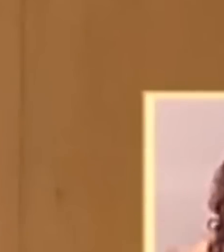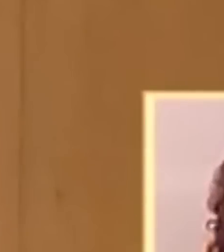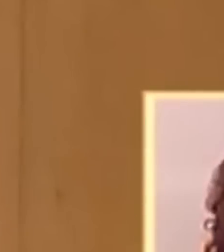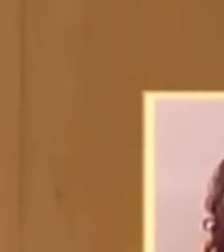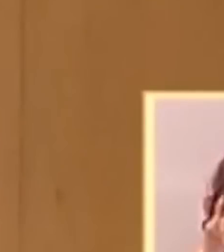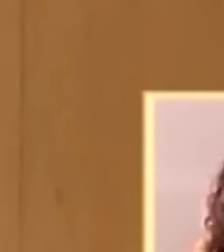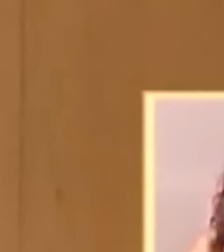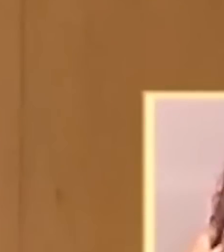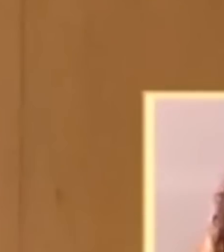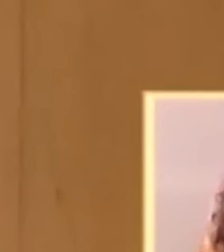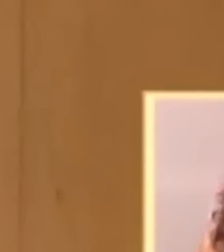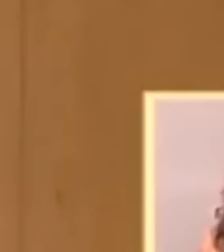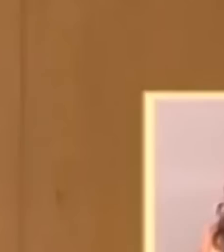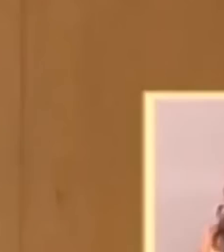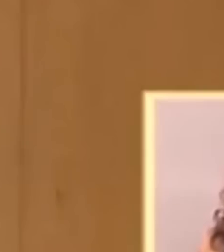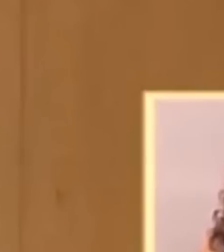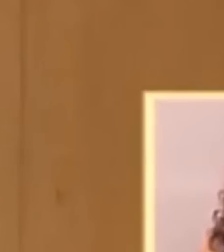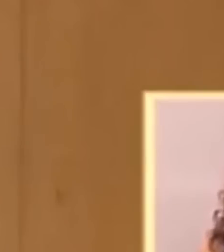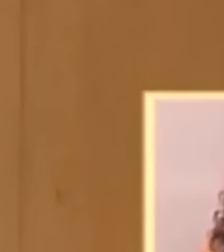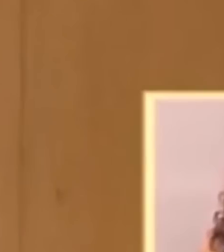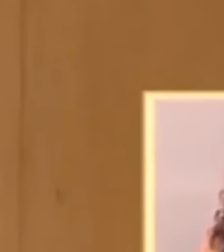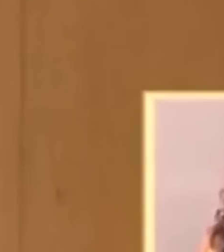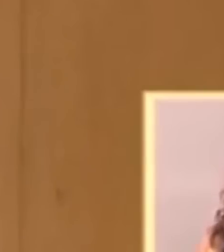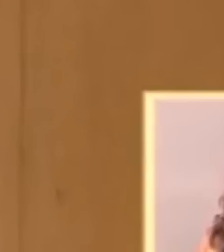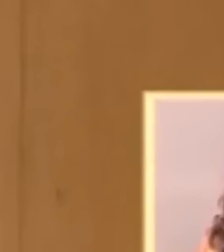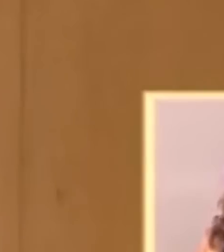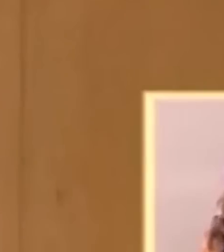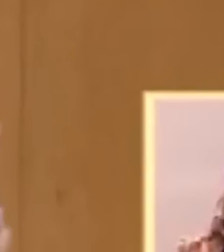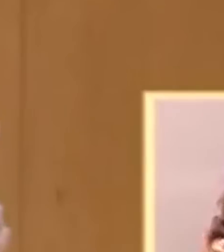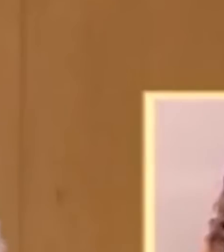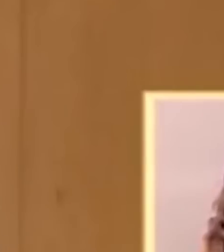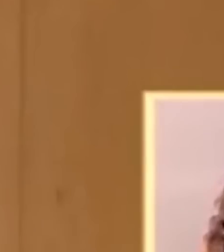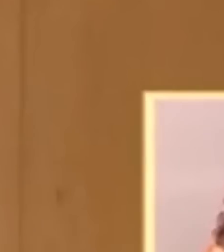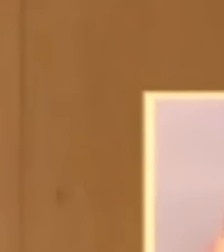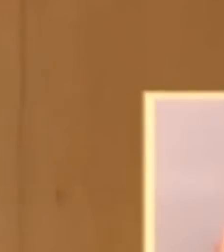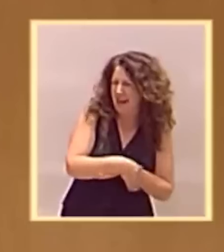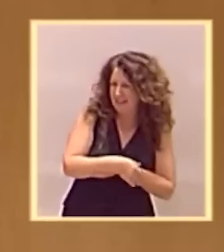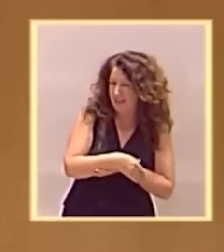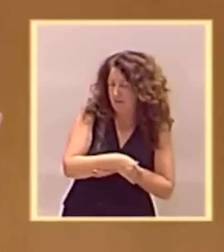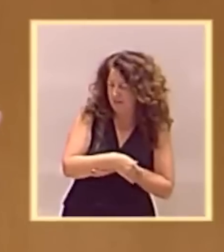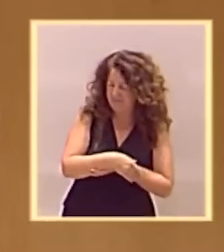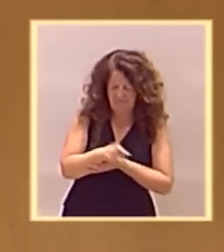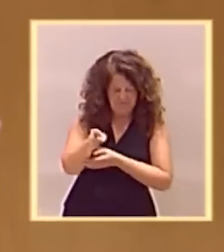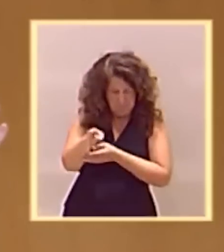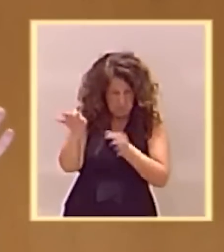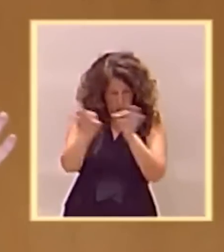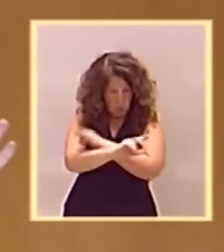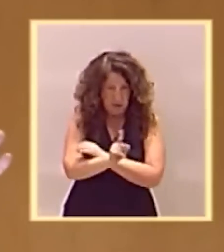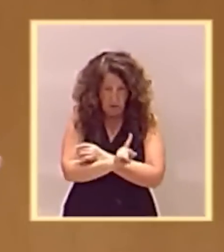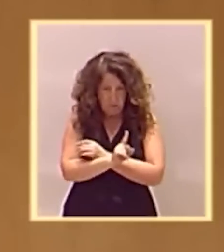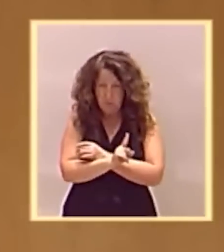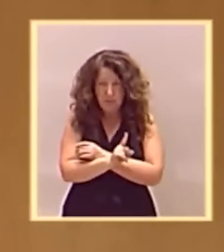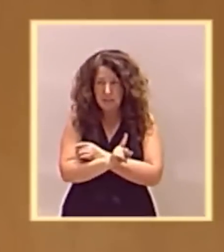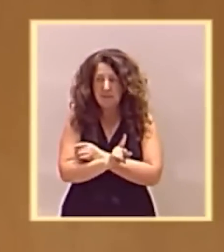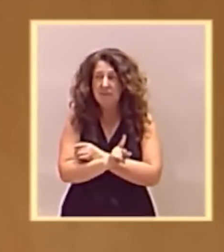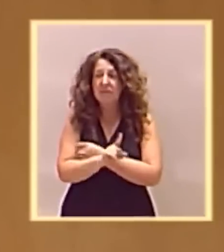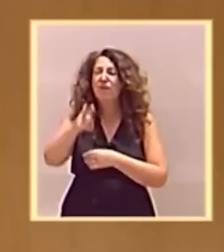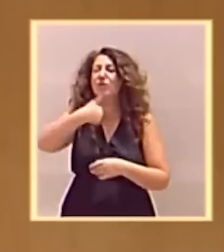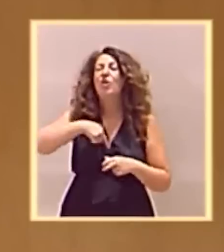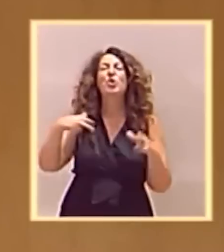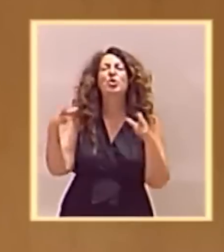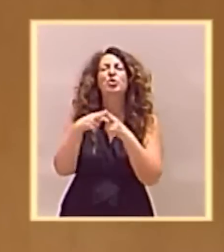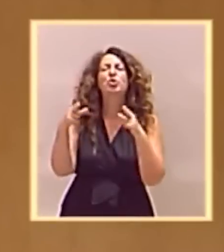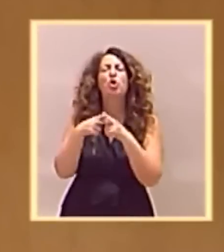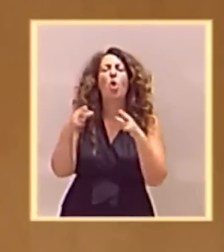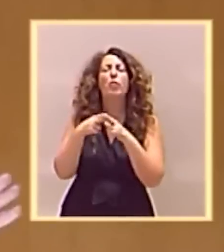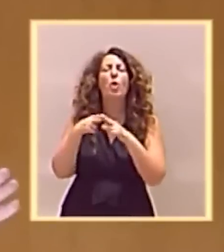golpes y le ha dejado titubeando ante su discurso fuerte y lejos de extremismos. De hecho, le ha sacado una por una las incongruencias de su